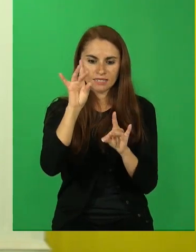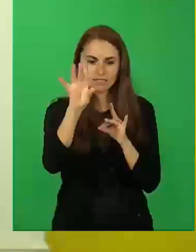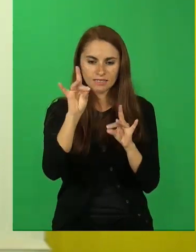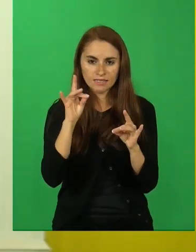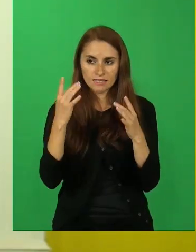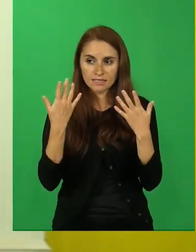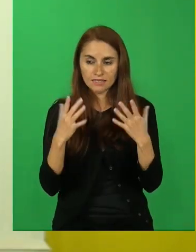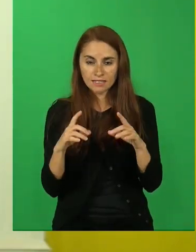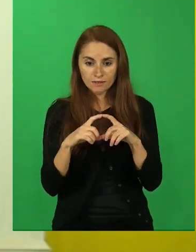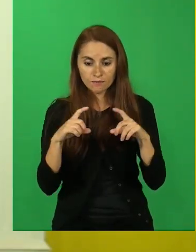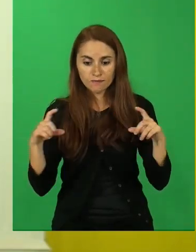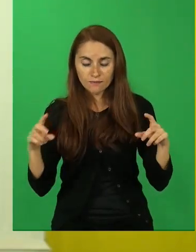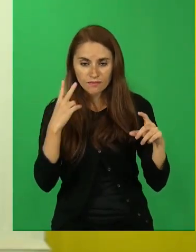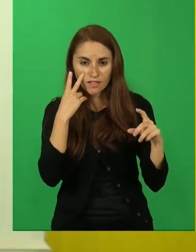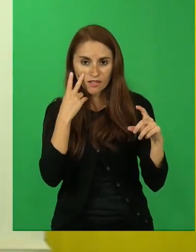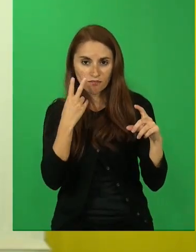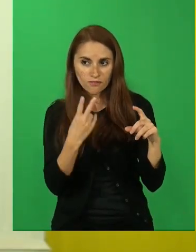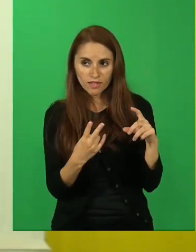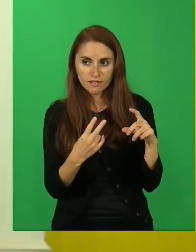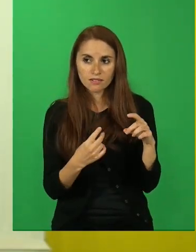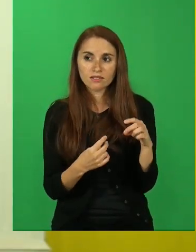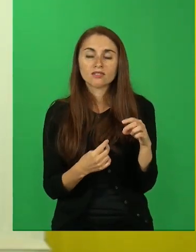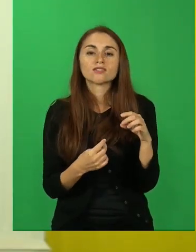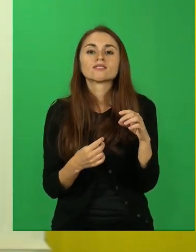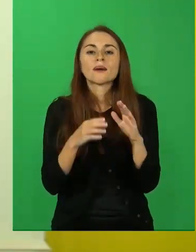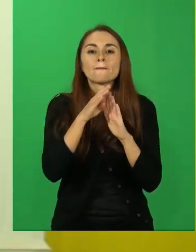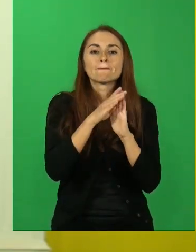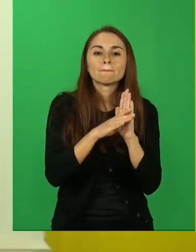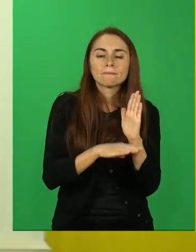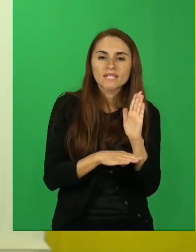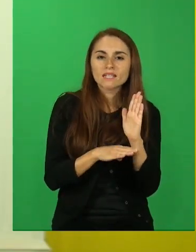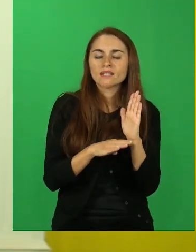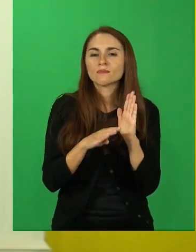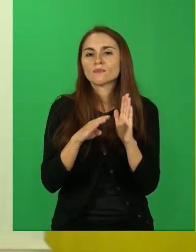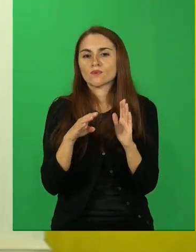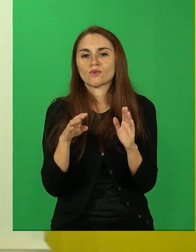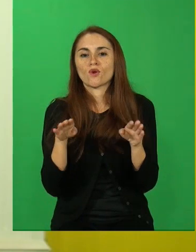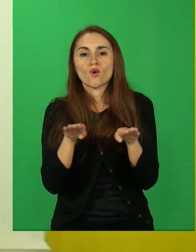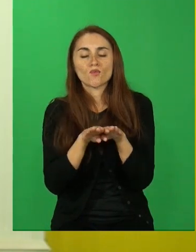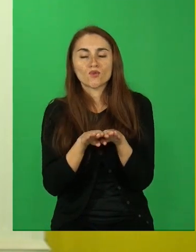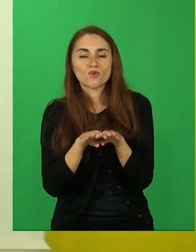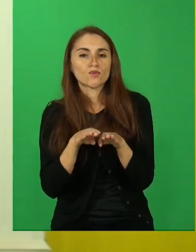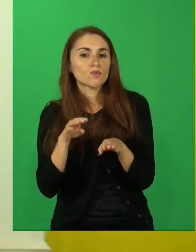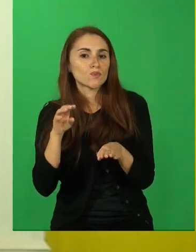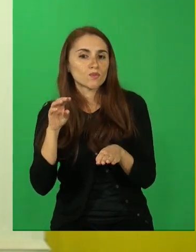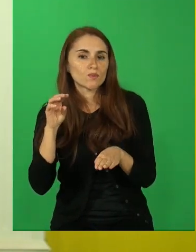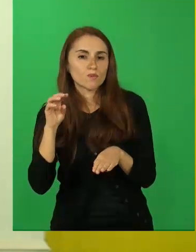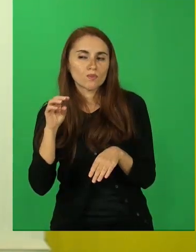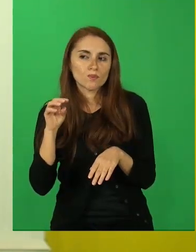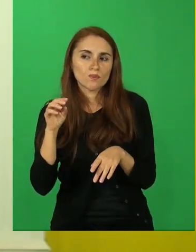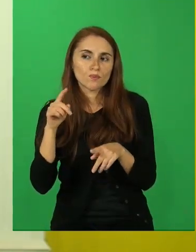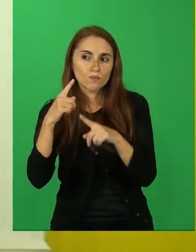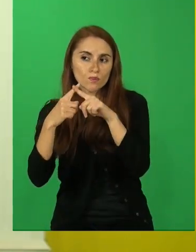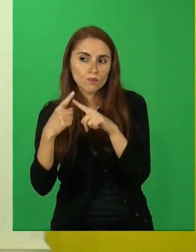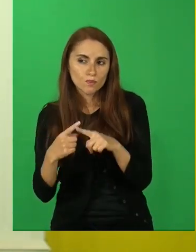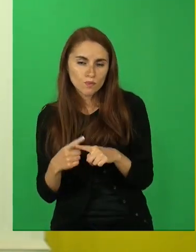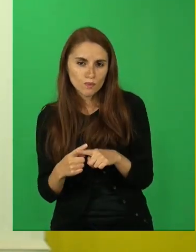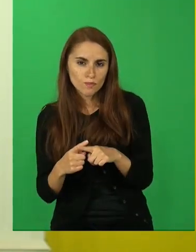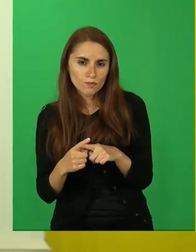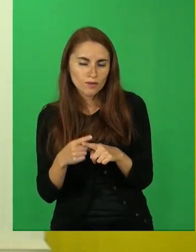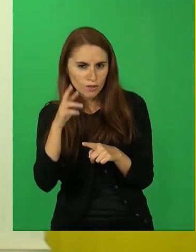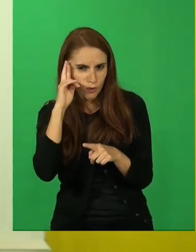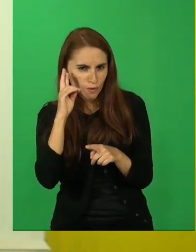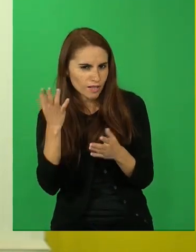los encerraste y ahora el mínimo común múltiplo, ¿cuál es? El número más pequeño. Entonces vamos a ver si lo que